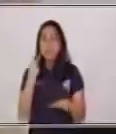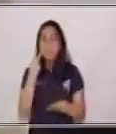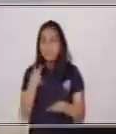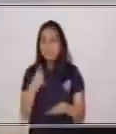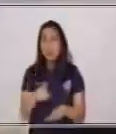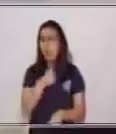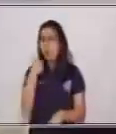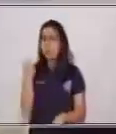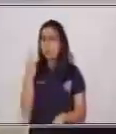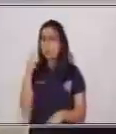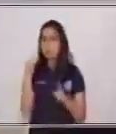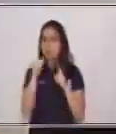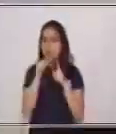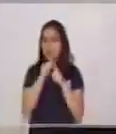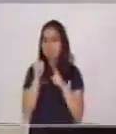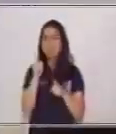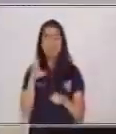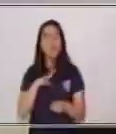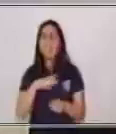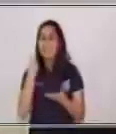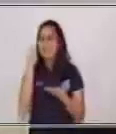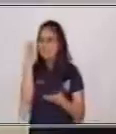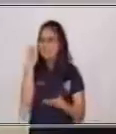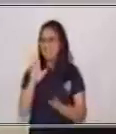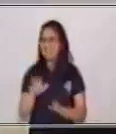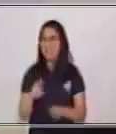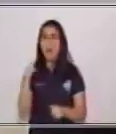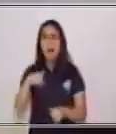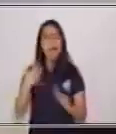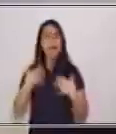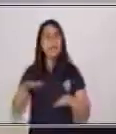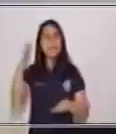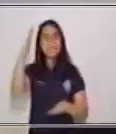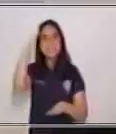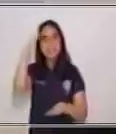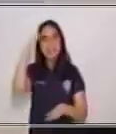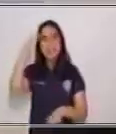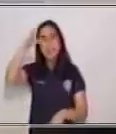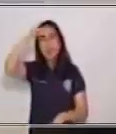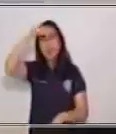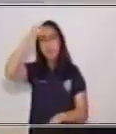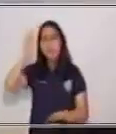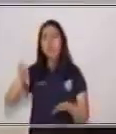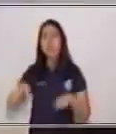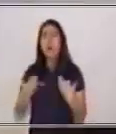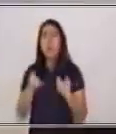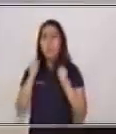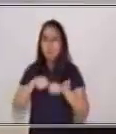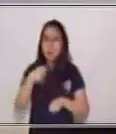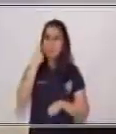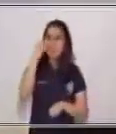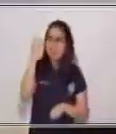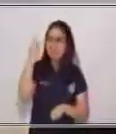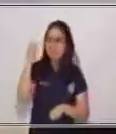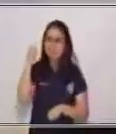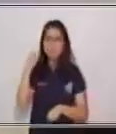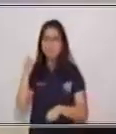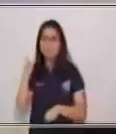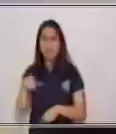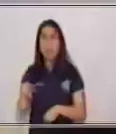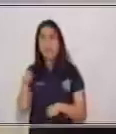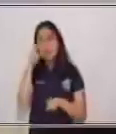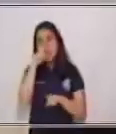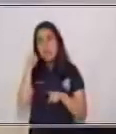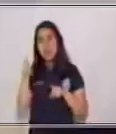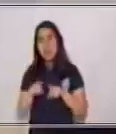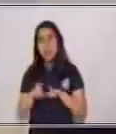hemos caído que ahora ya sabemos cómo acentuar gráficamente, dividiendo sílabas, identificando la sílaba tónica, clasificando la